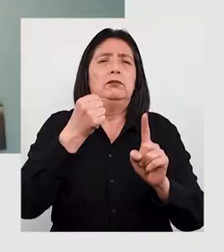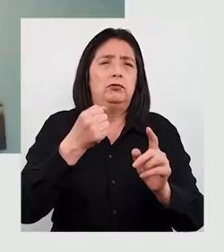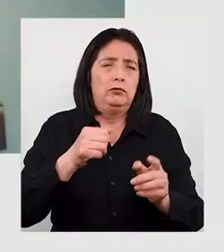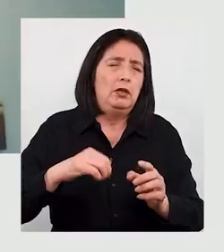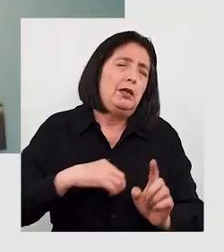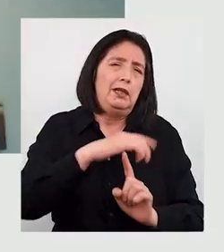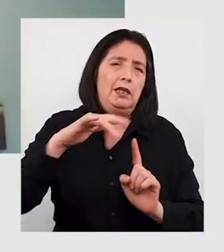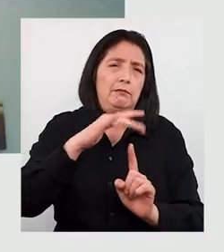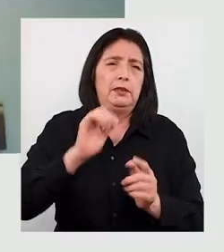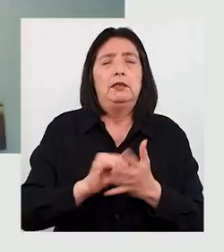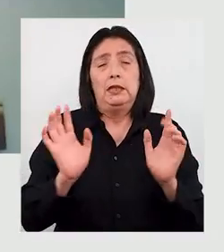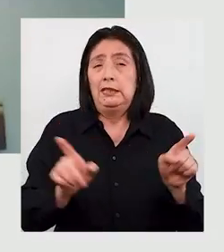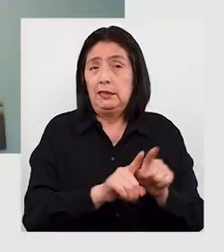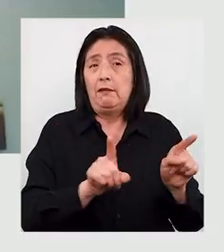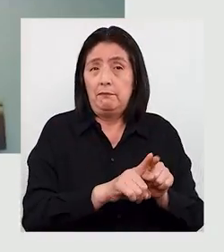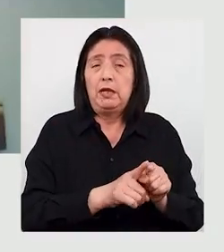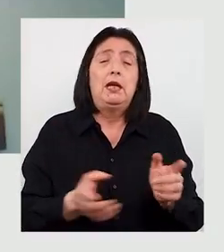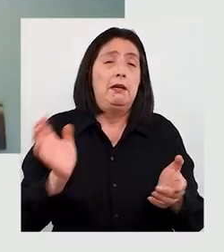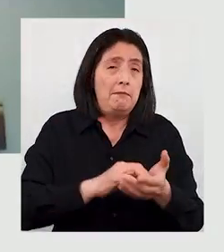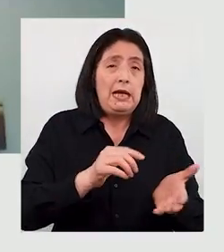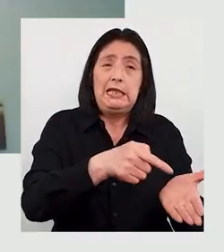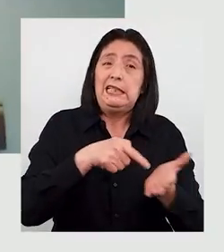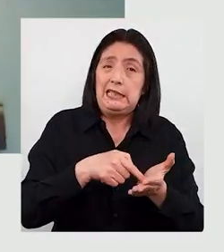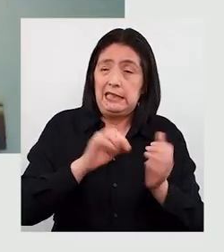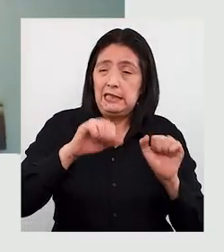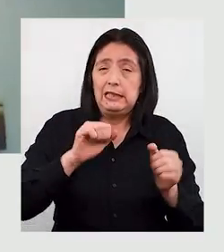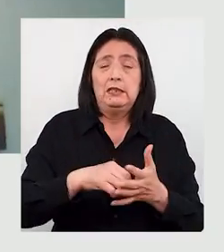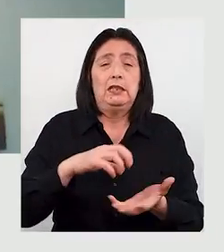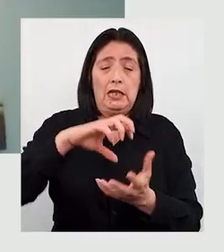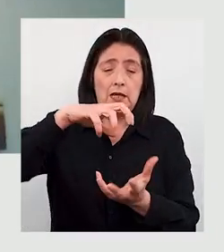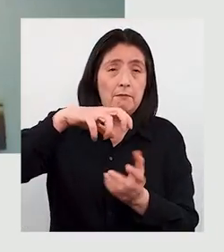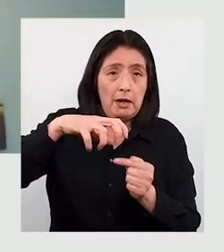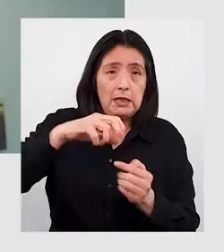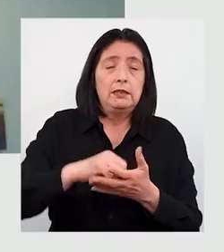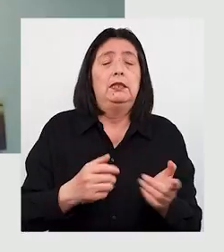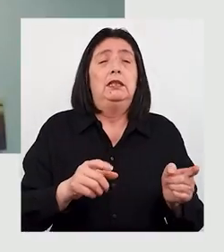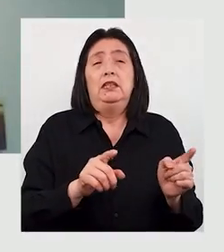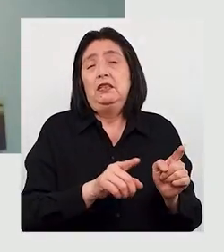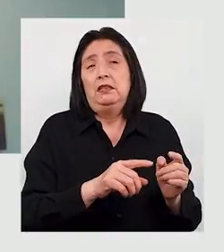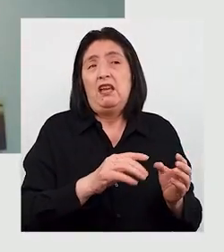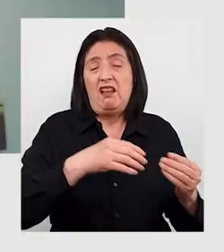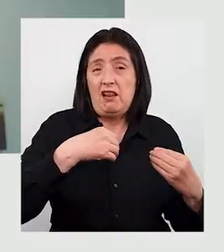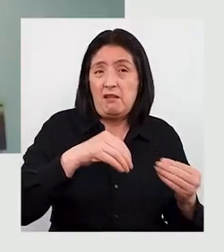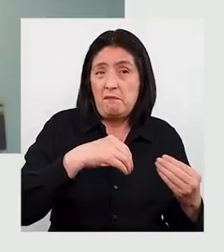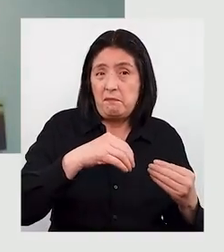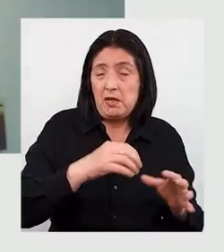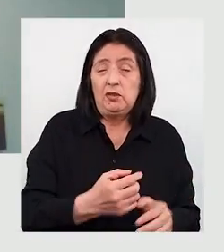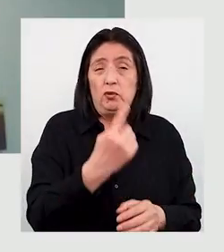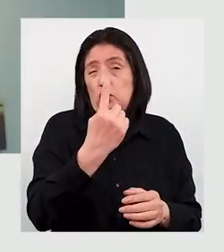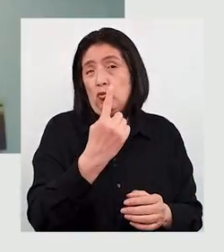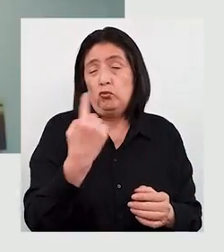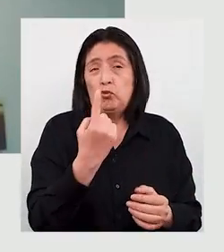ambientales. Hay también mayores exigencias en envases y de fin al plástico de un